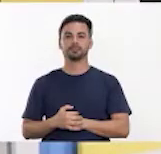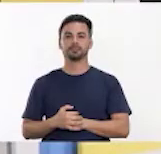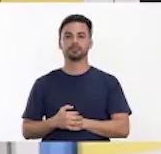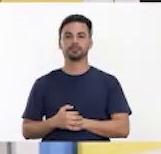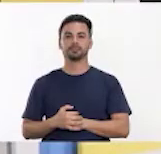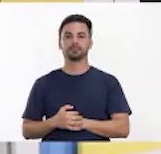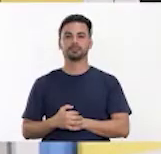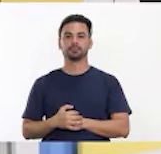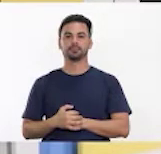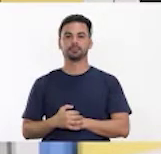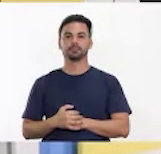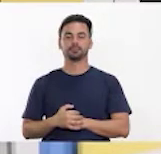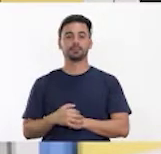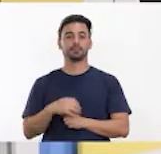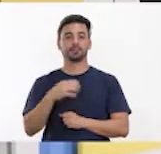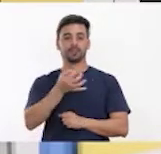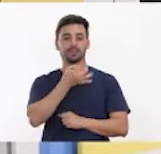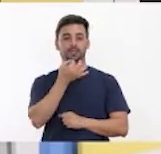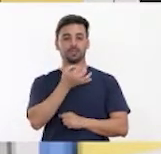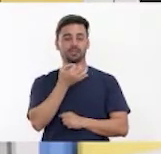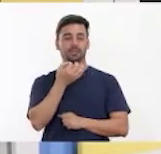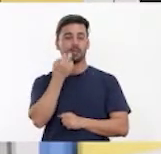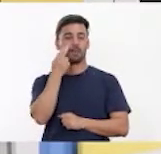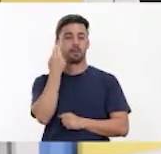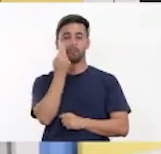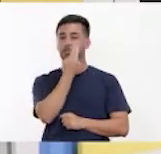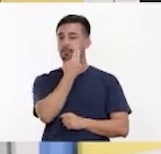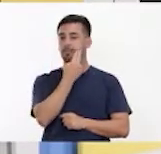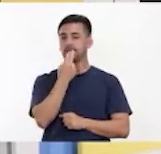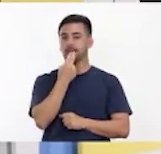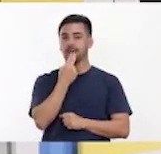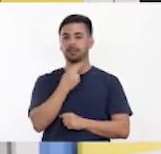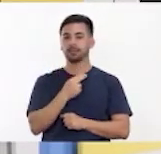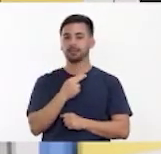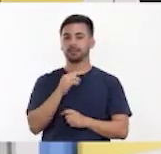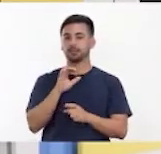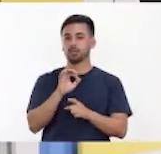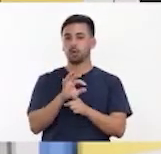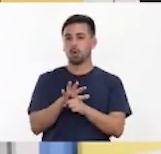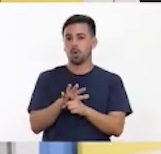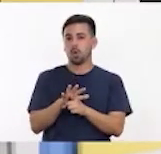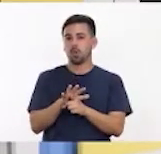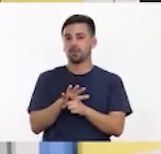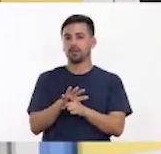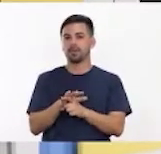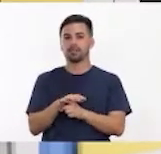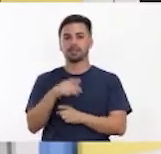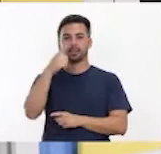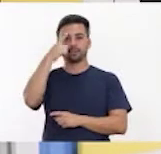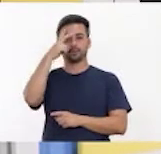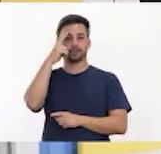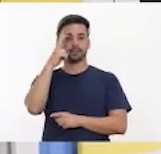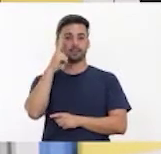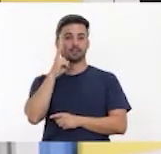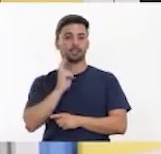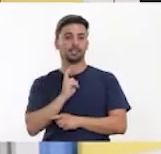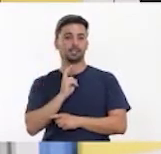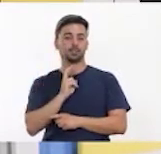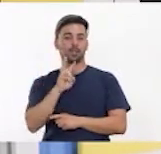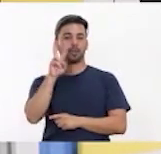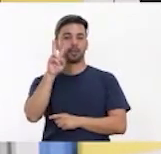Martí es punto de llegada del siglo XIX y punto de partida para el siglo XX.